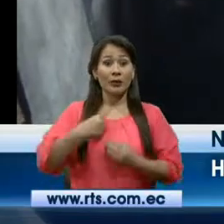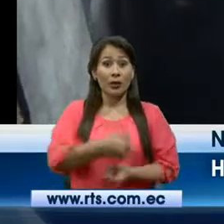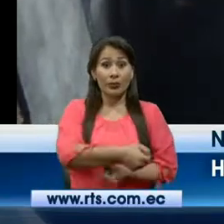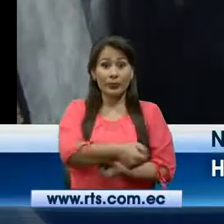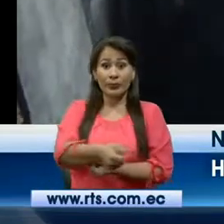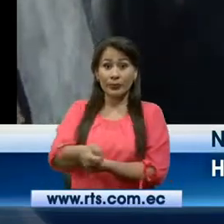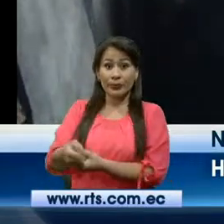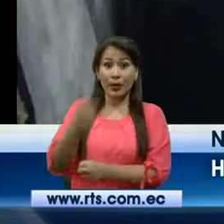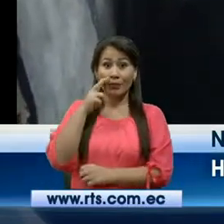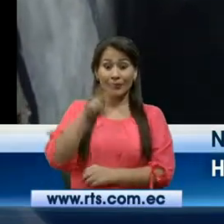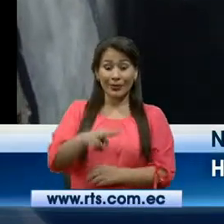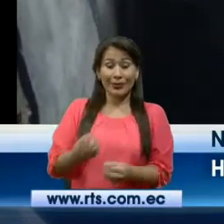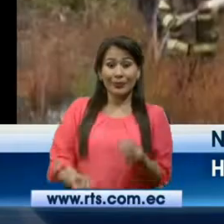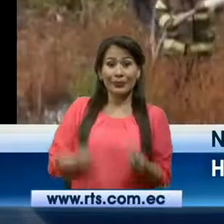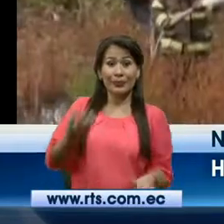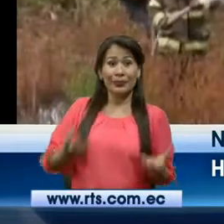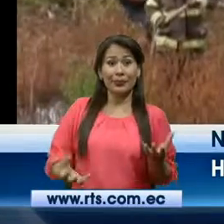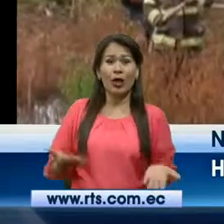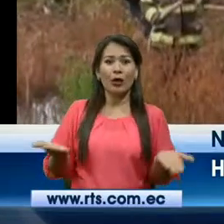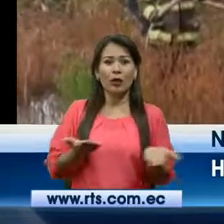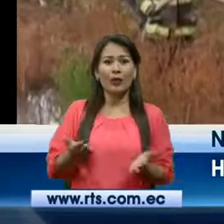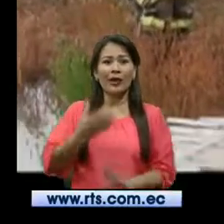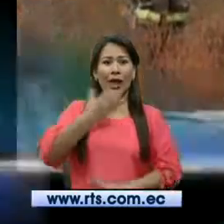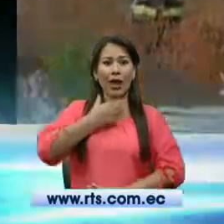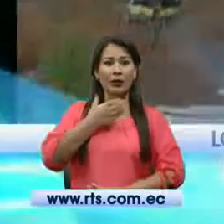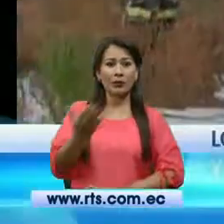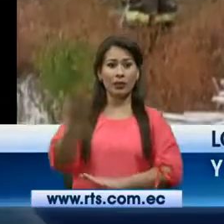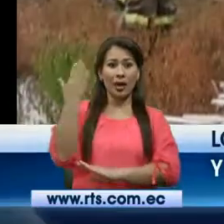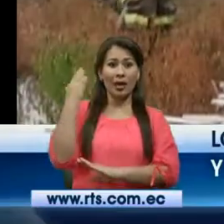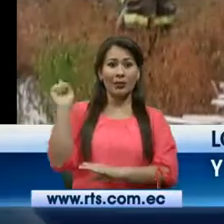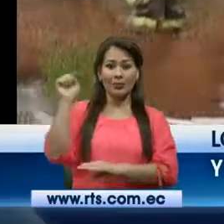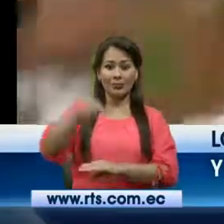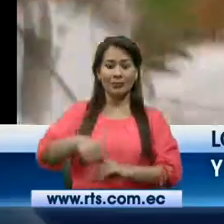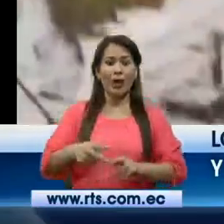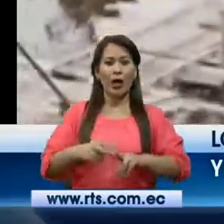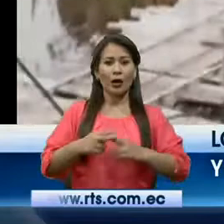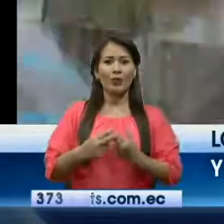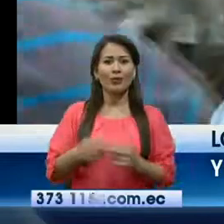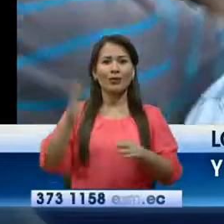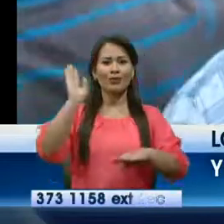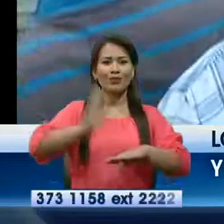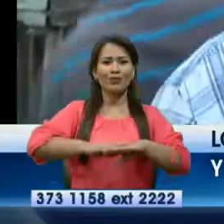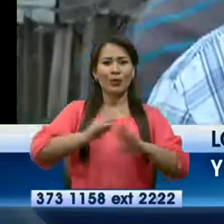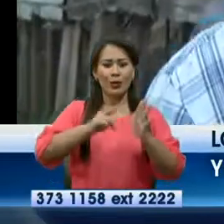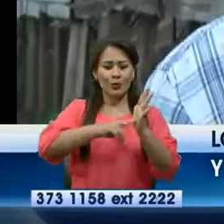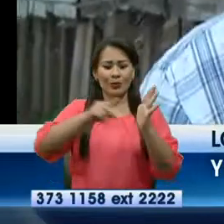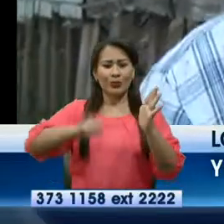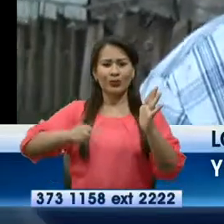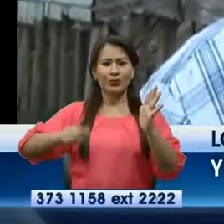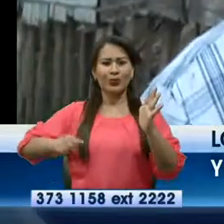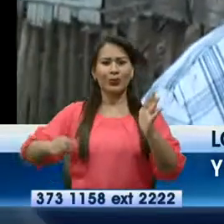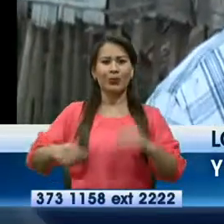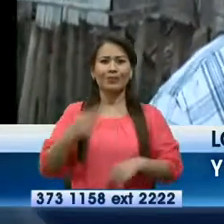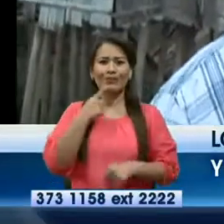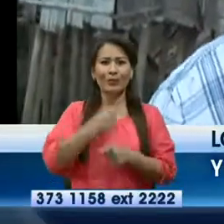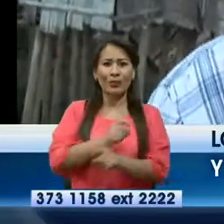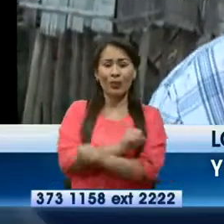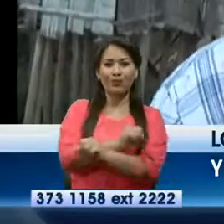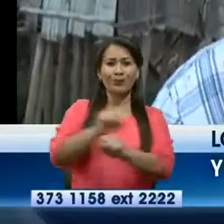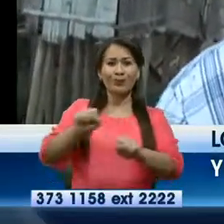Bomberos, este incendio y el ocurrido en agosto habrían sido originados por cortocircuitos. Seguros de que fue un